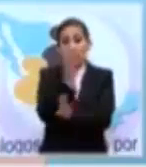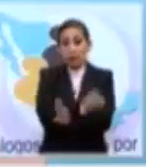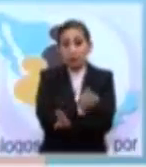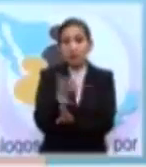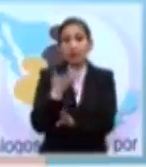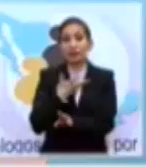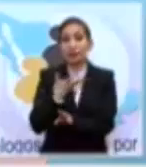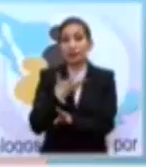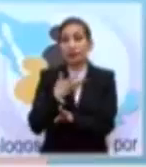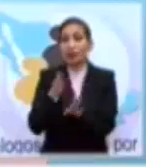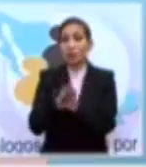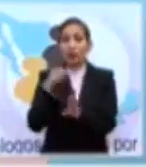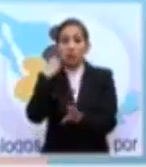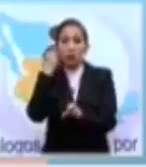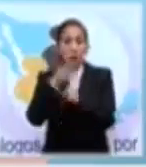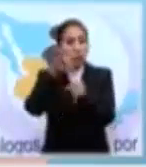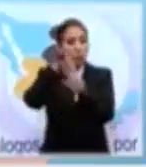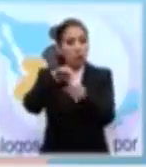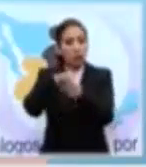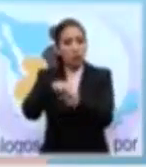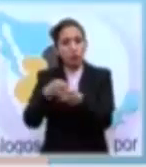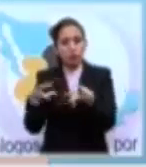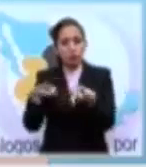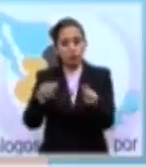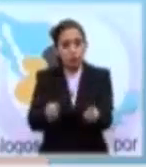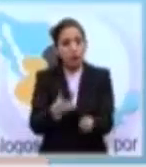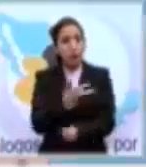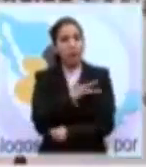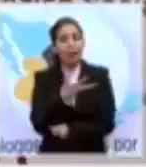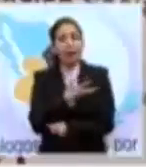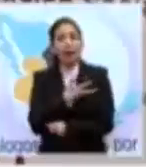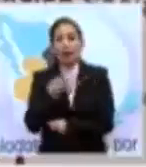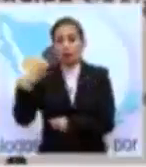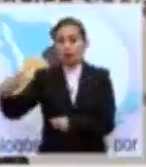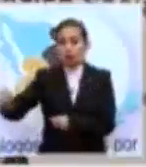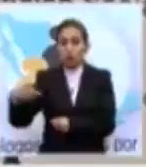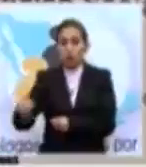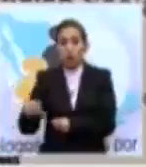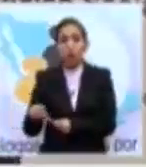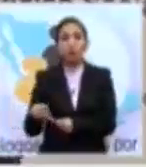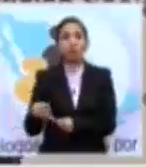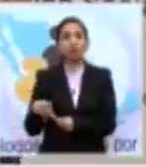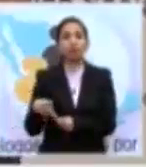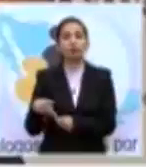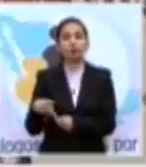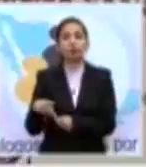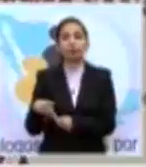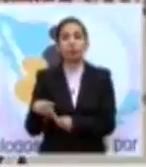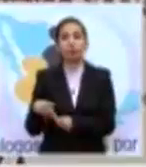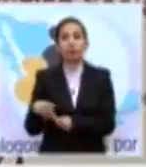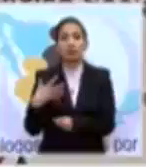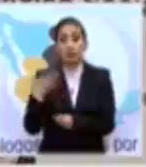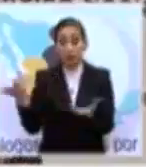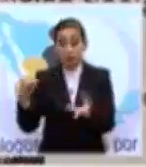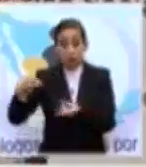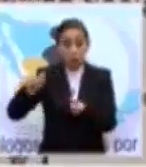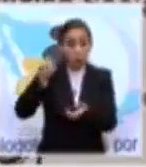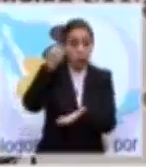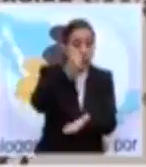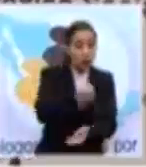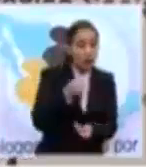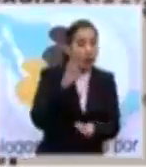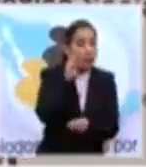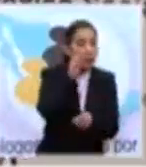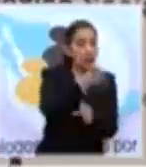facultades concomitantes durante el gasto y que tenga facultades ex post, que es una vez que se ejerció el gasto y que tenga facultades